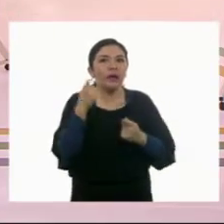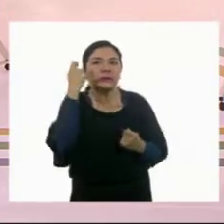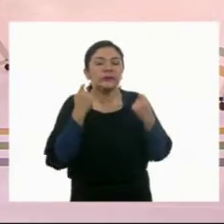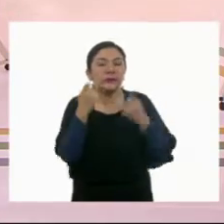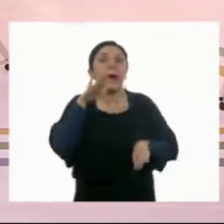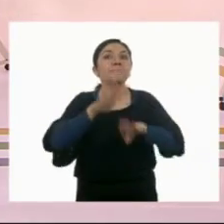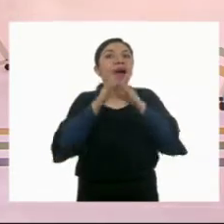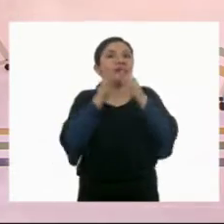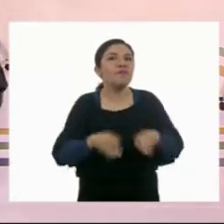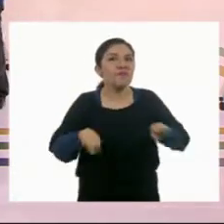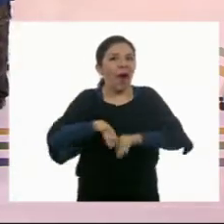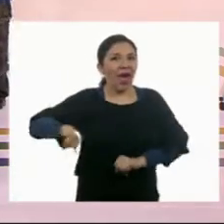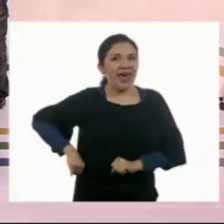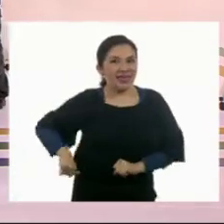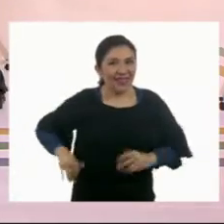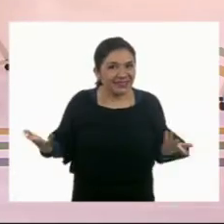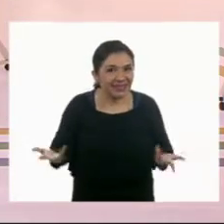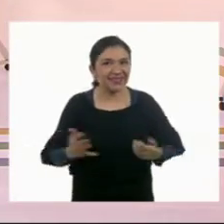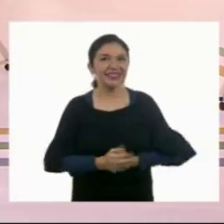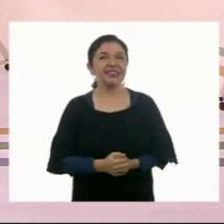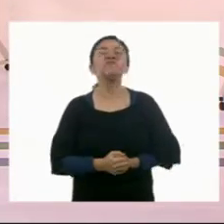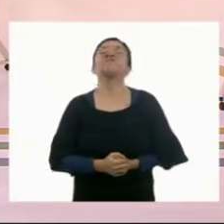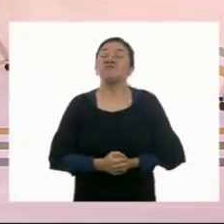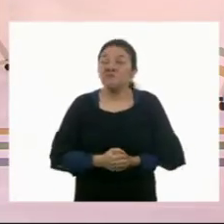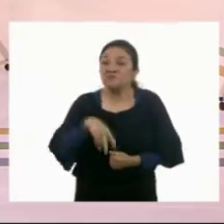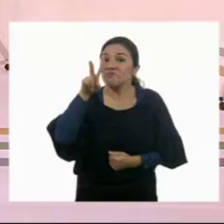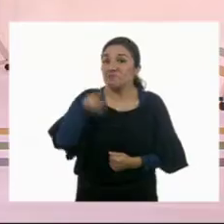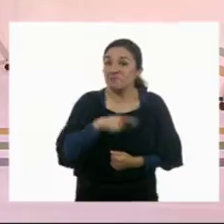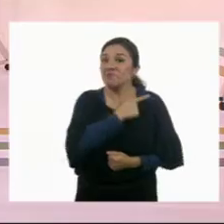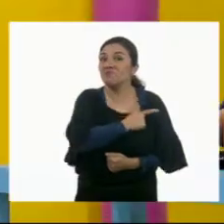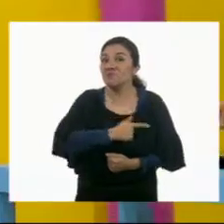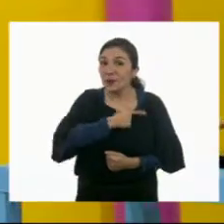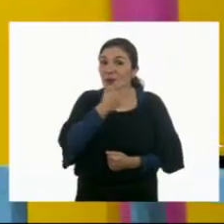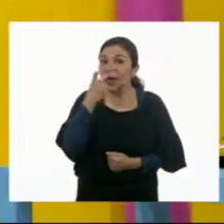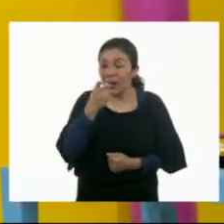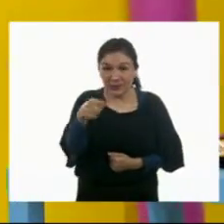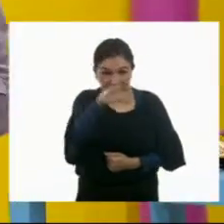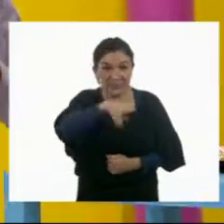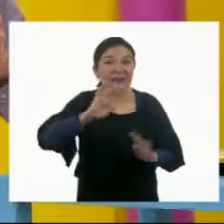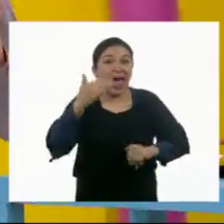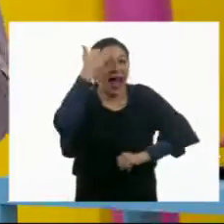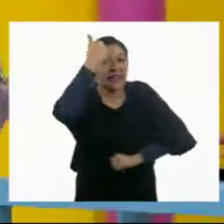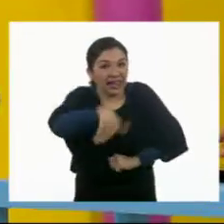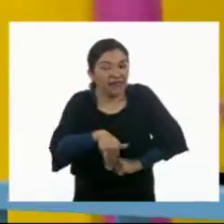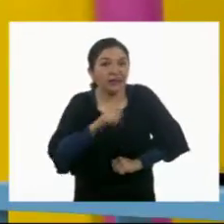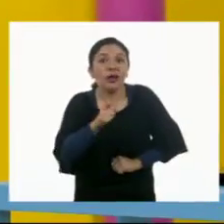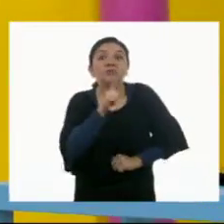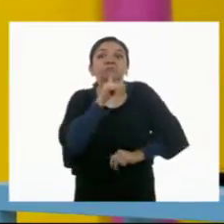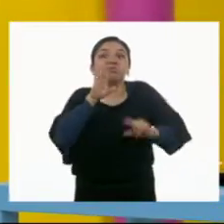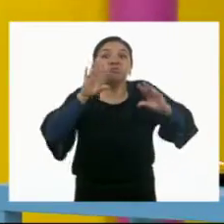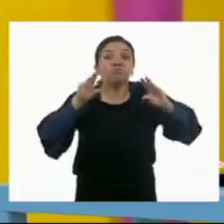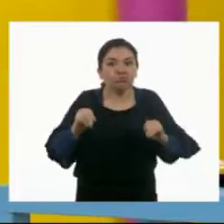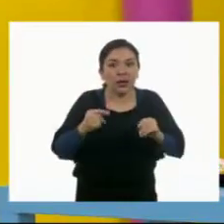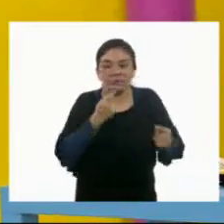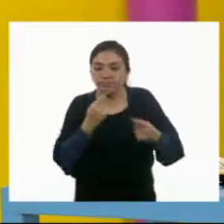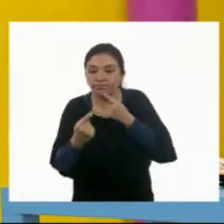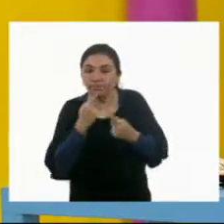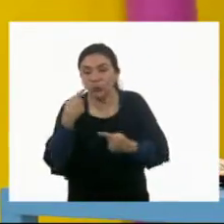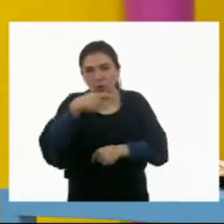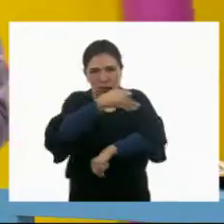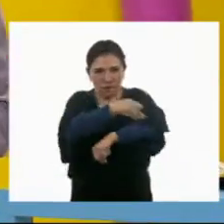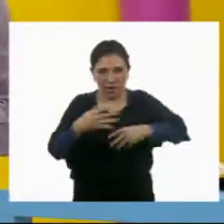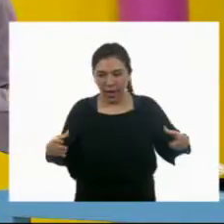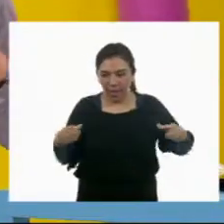reto más interesante, ¿no? Me encanta la idea, así que niñas y niños ya saben, en silencio y pónganse de acuerdo con